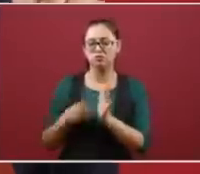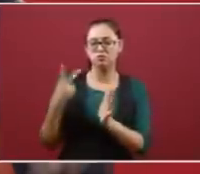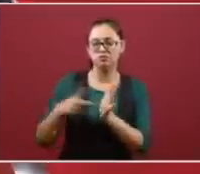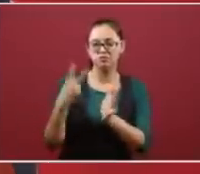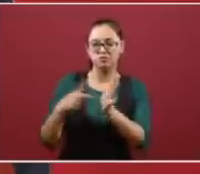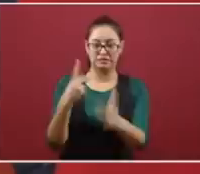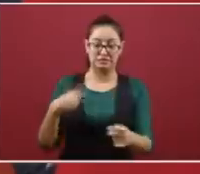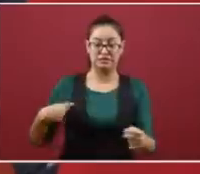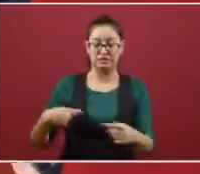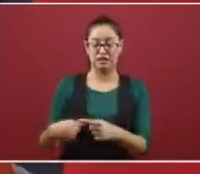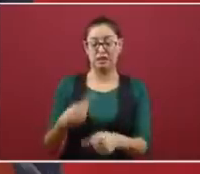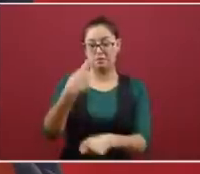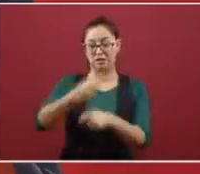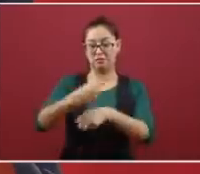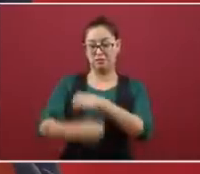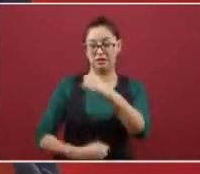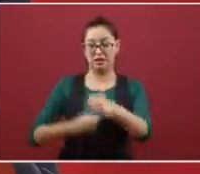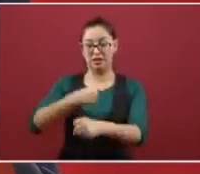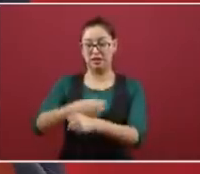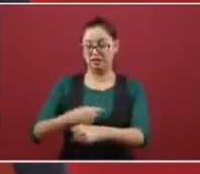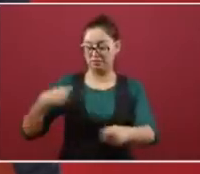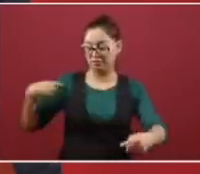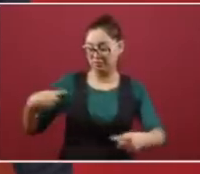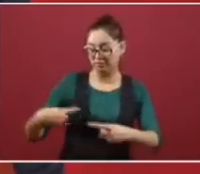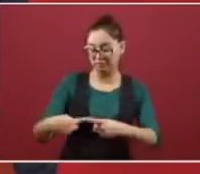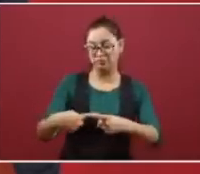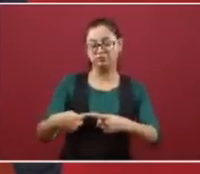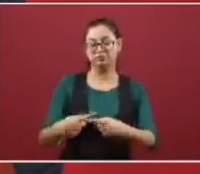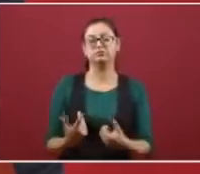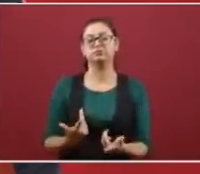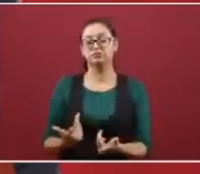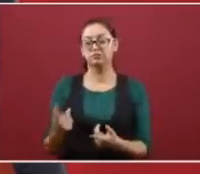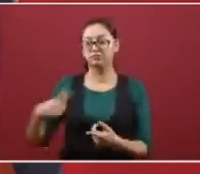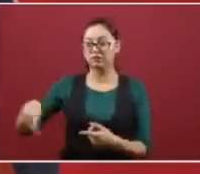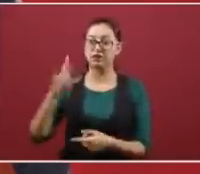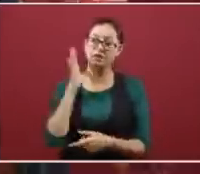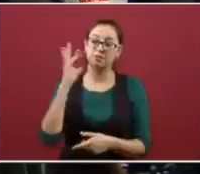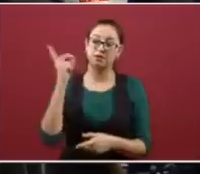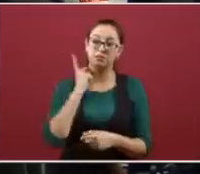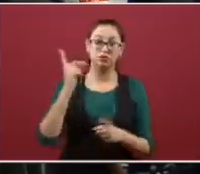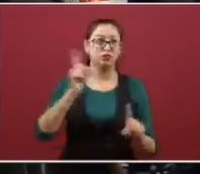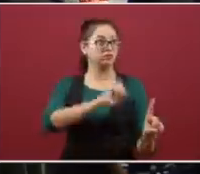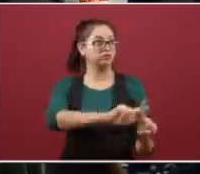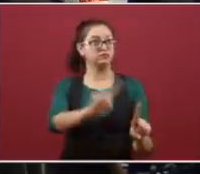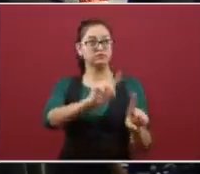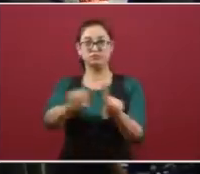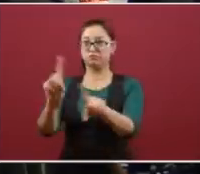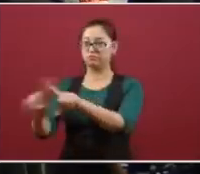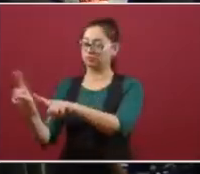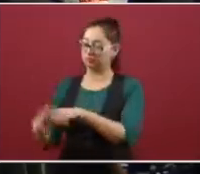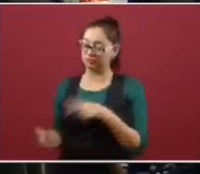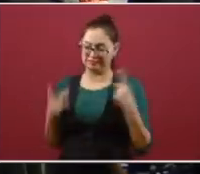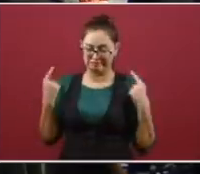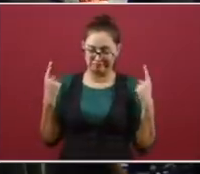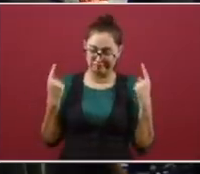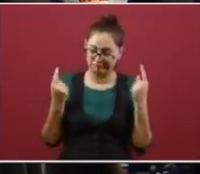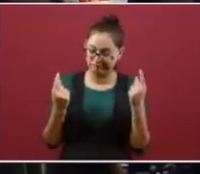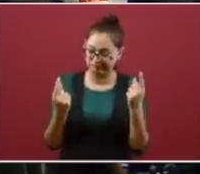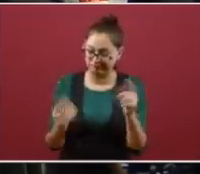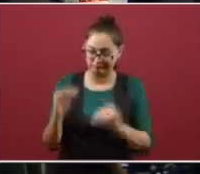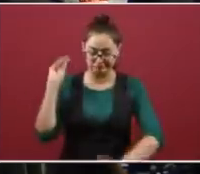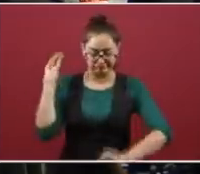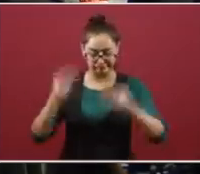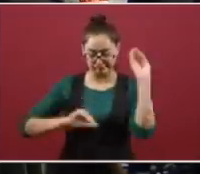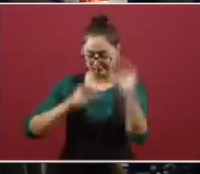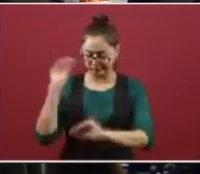este año al primer año de esta legislatura pues serán muy intensas en las en las leyes secundarias